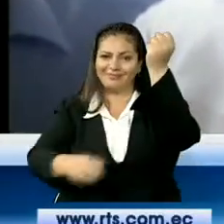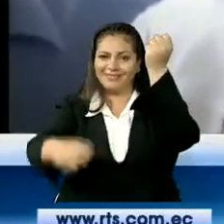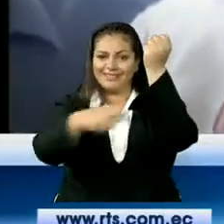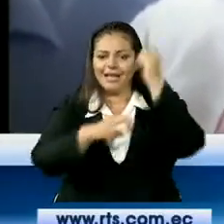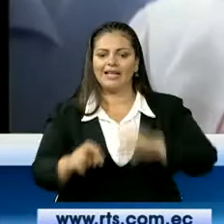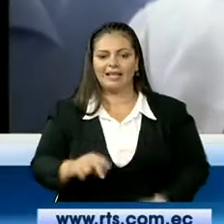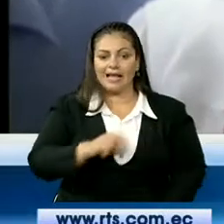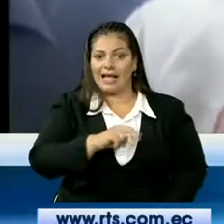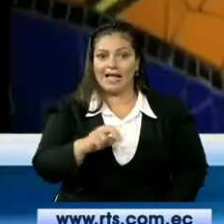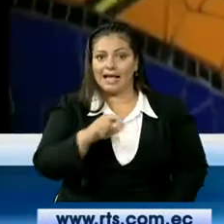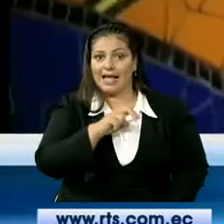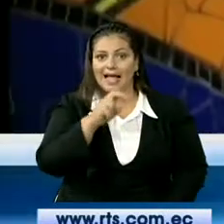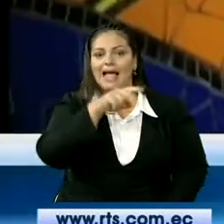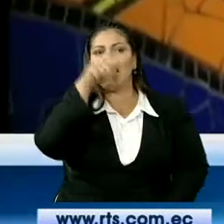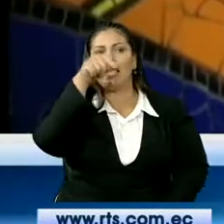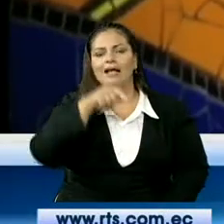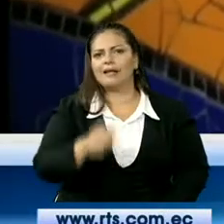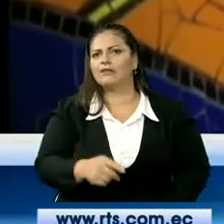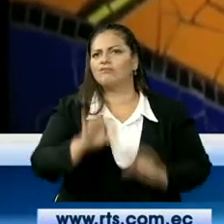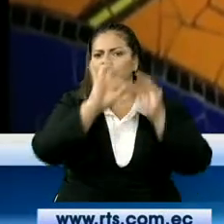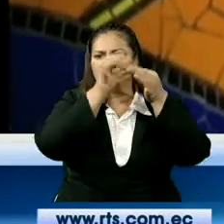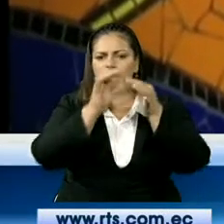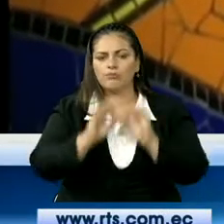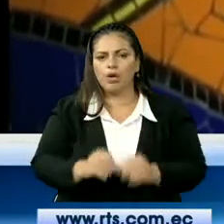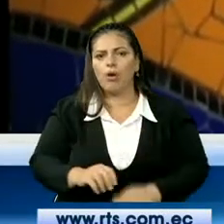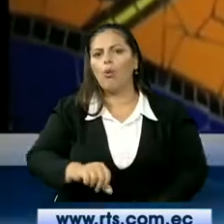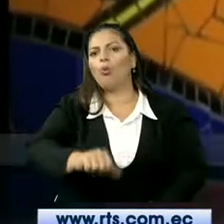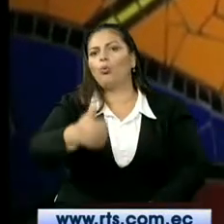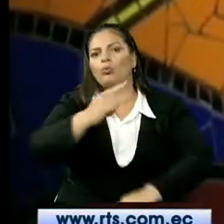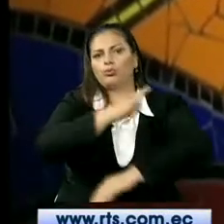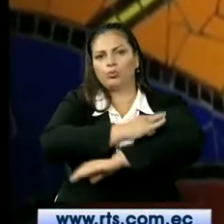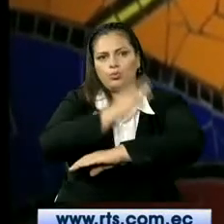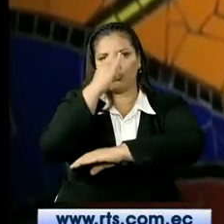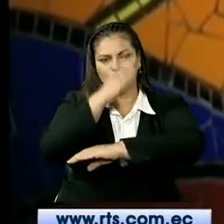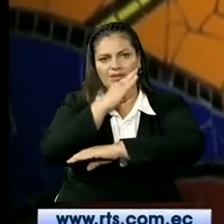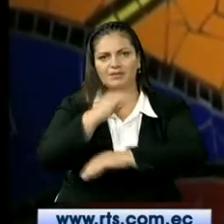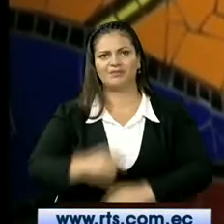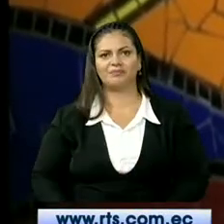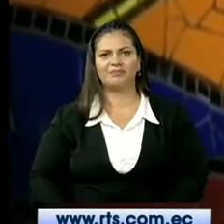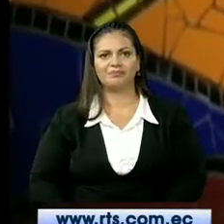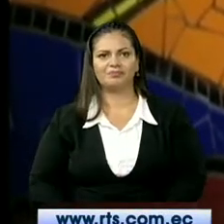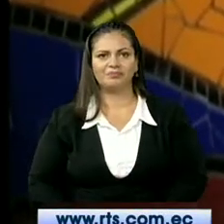que lo vamos a iniciar en Urdesa. Informó Enrique Muñoz.